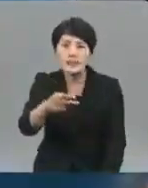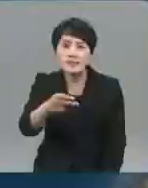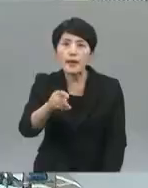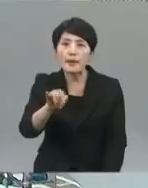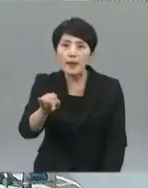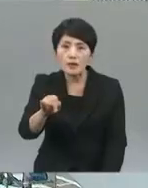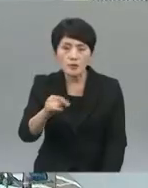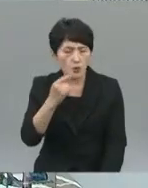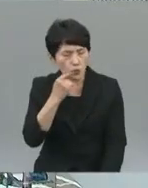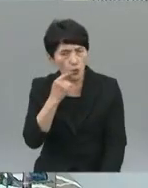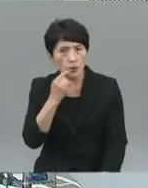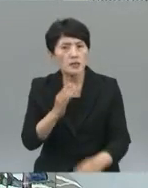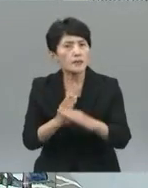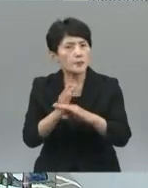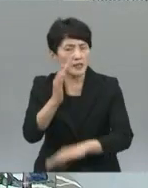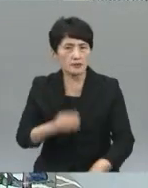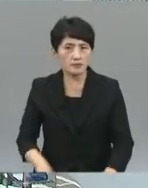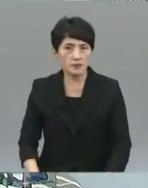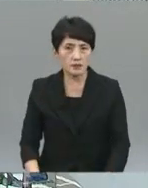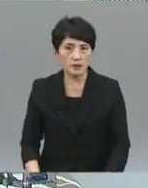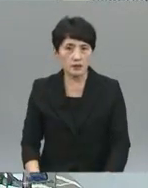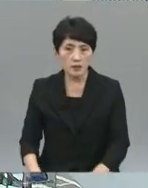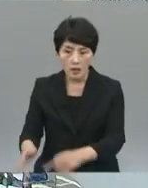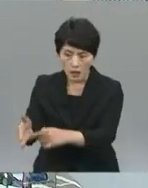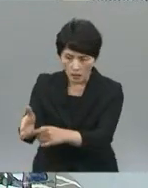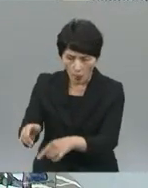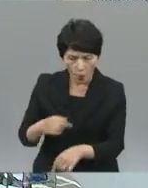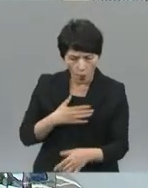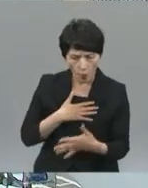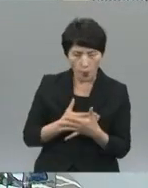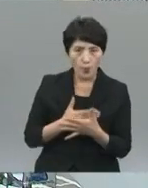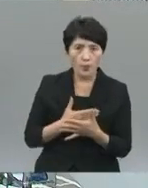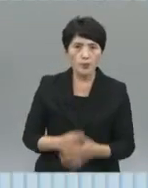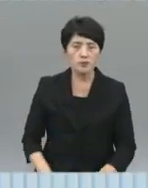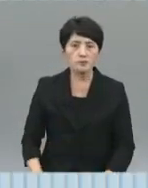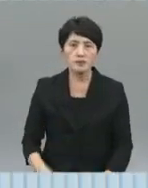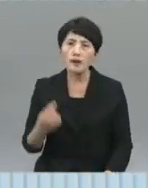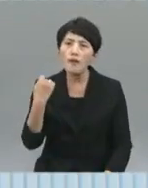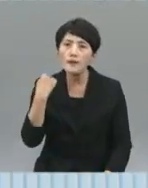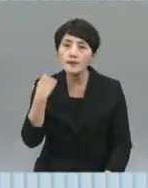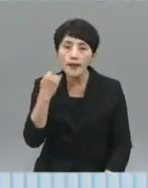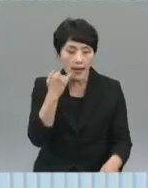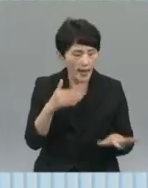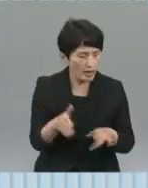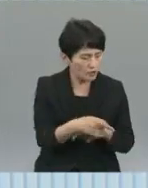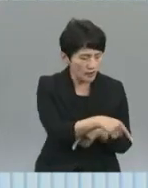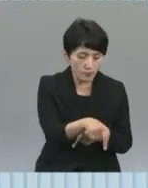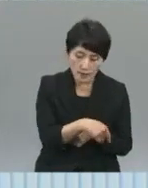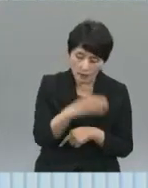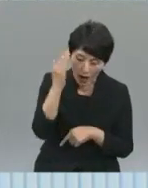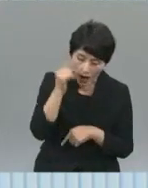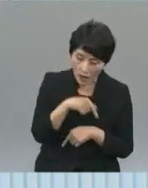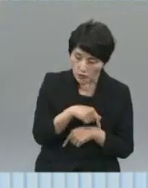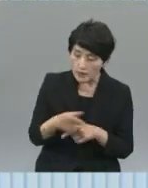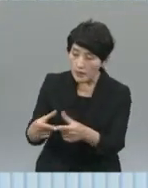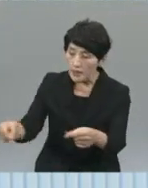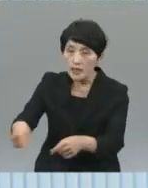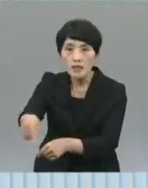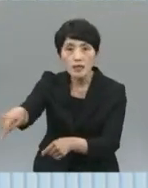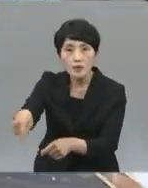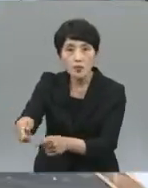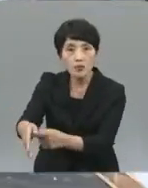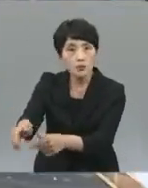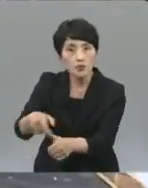somafutaba en fukushima visitó recientemente al ministro de economía de Japón en Tokio para transmitirle la preocupación del sector y expresar